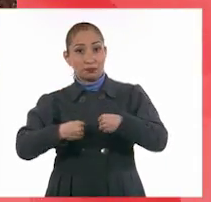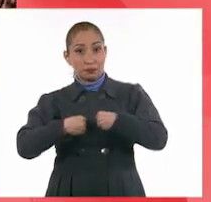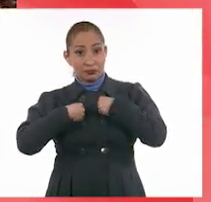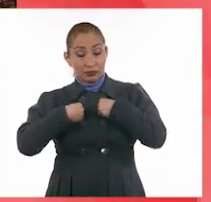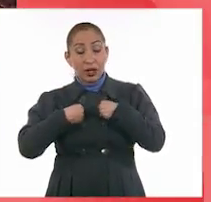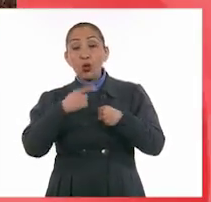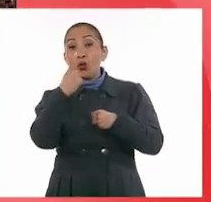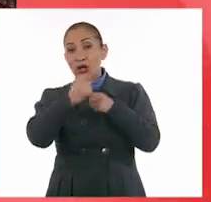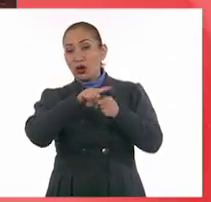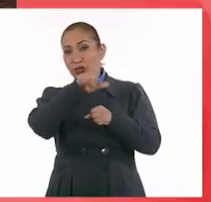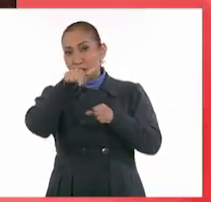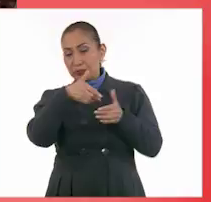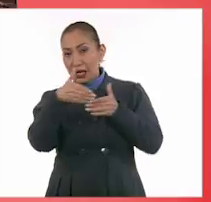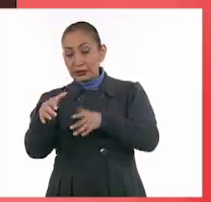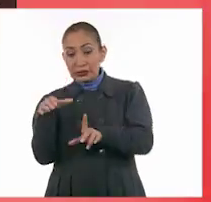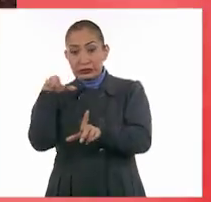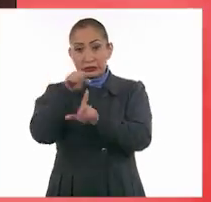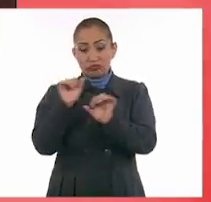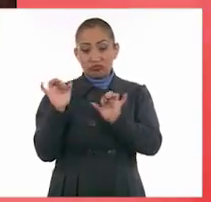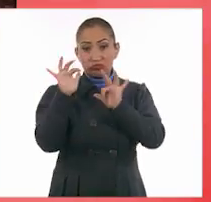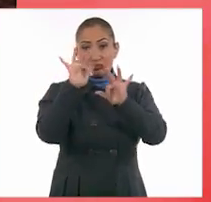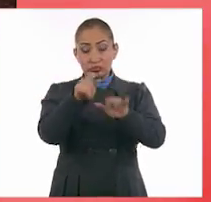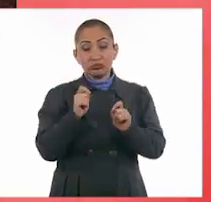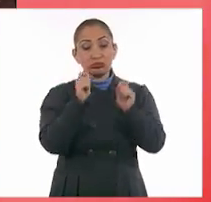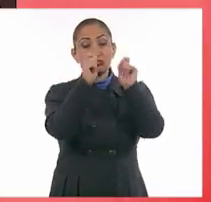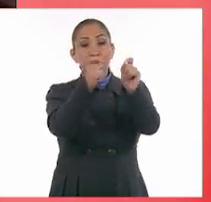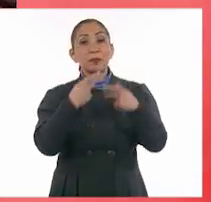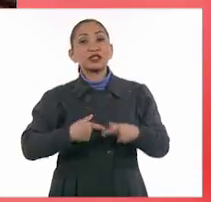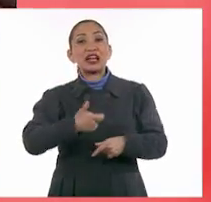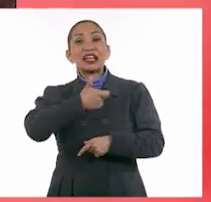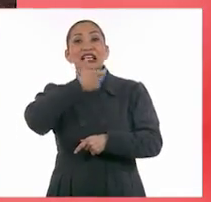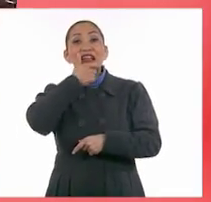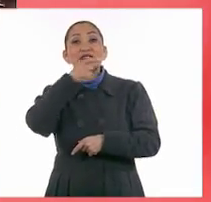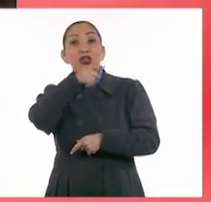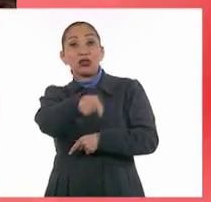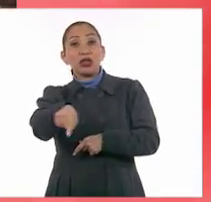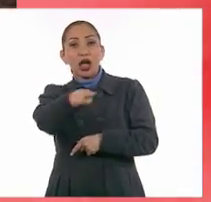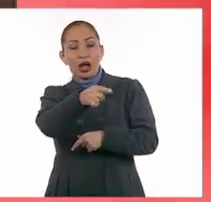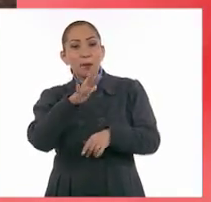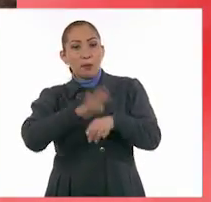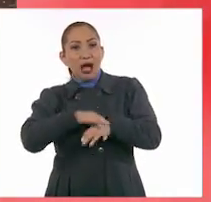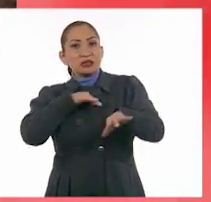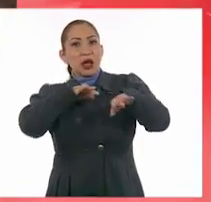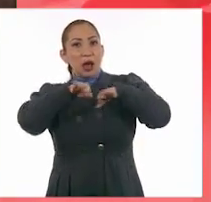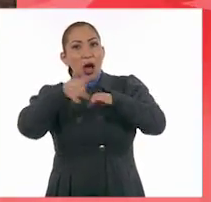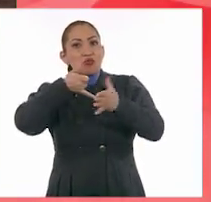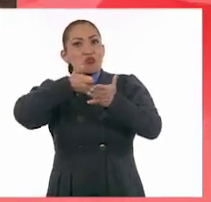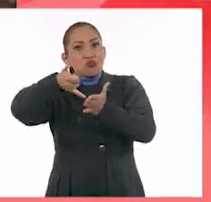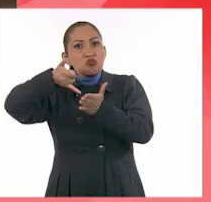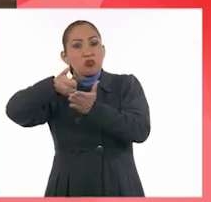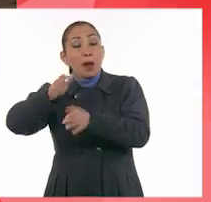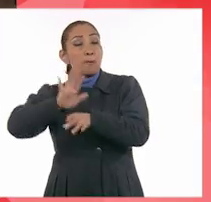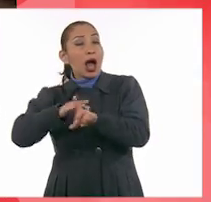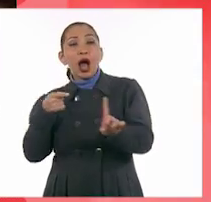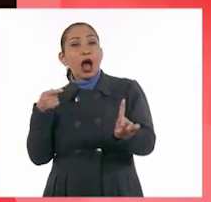Al año siguiente, la colonización pasó a manos de los ingleses, donde intensificaron los trabajos de cultivo,